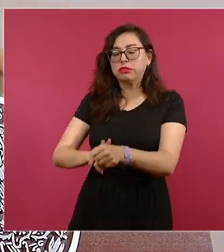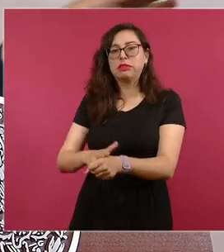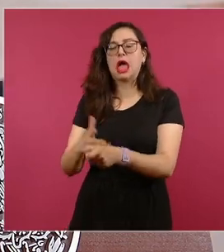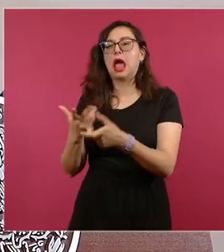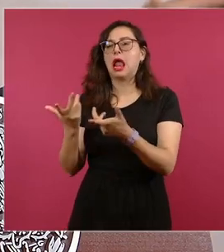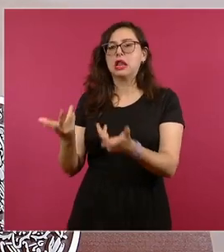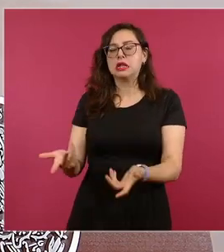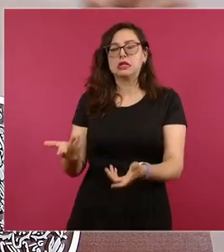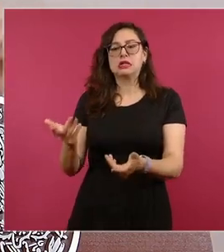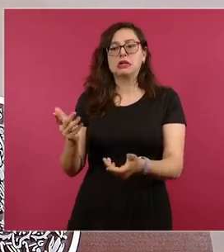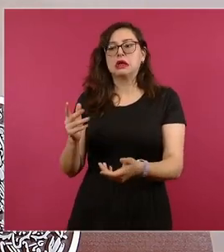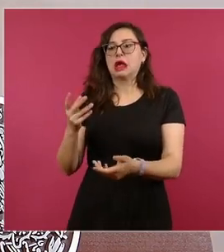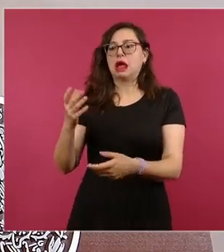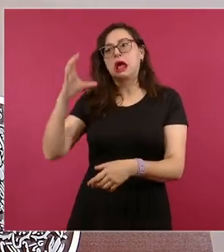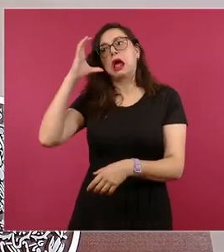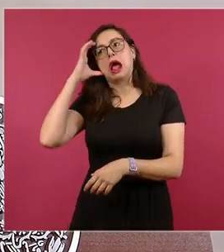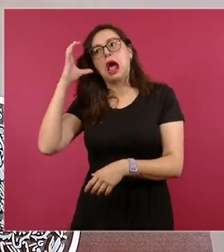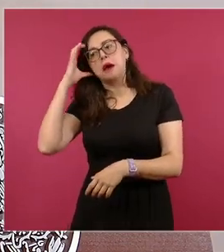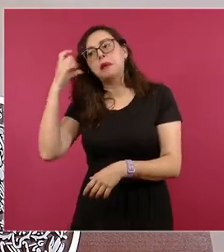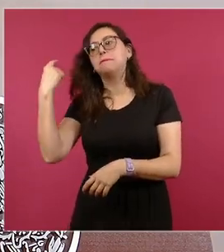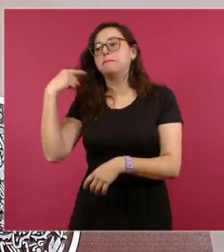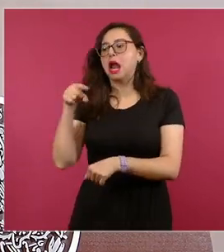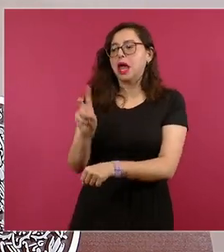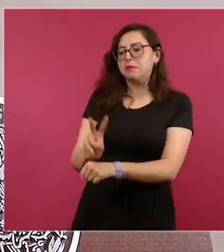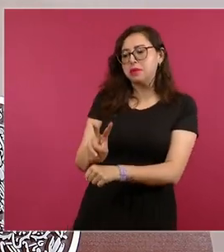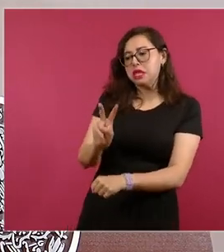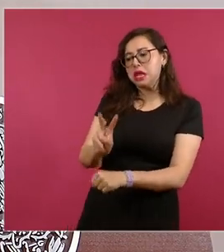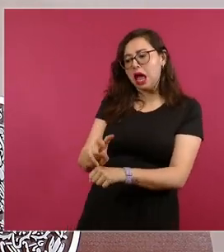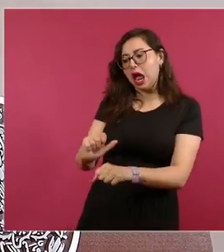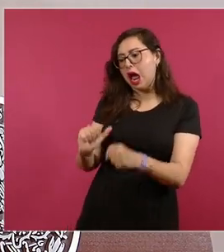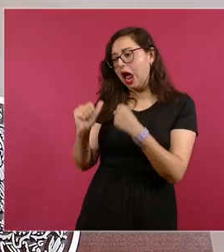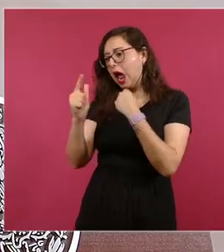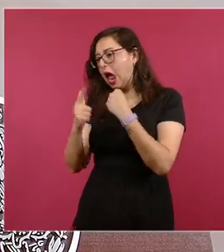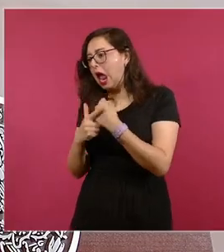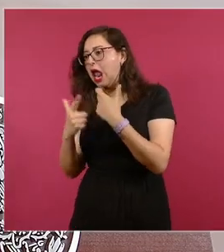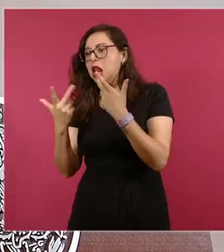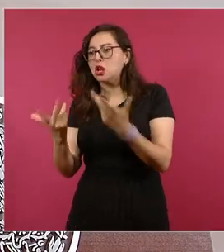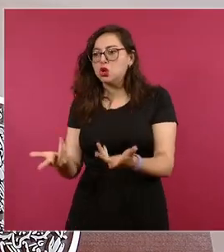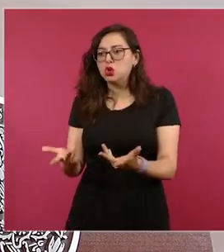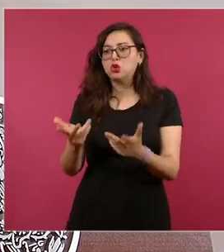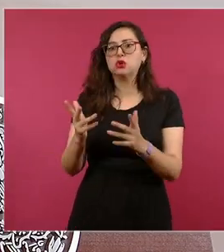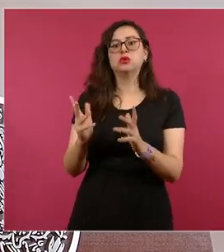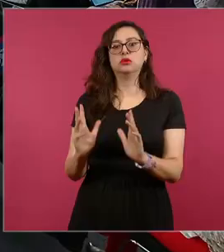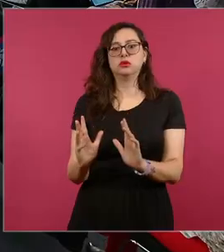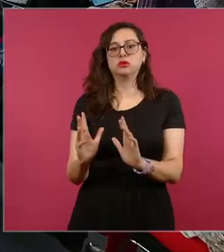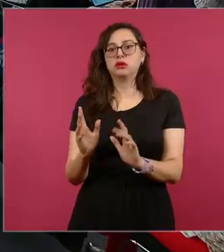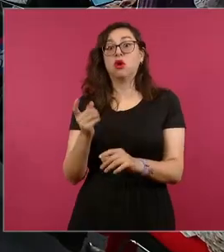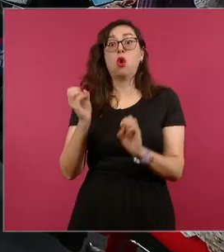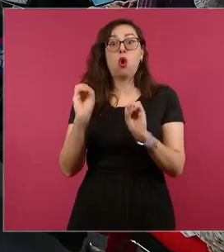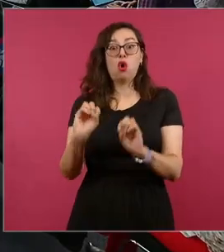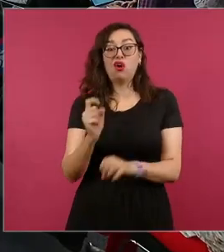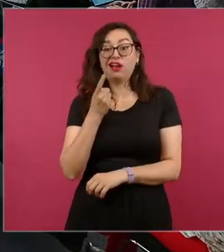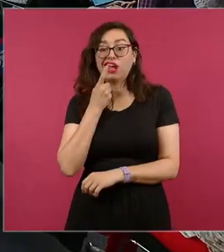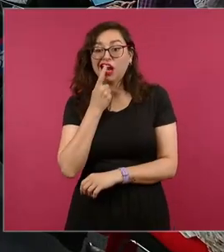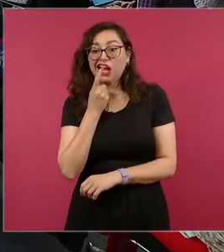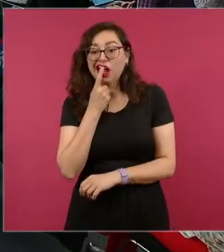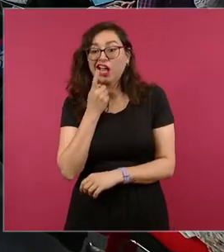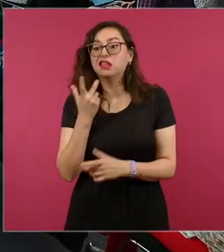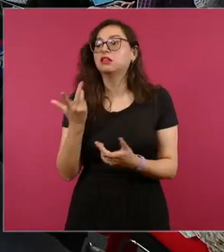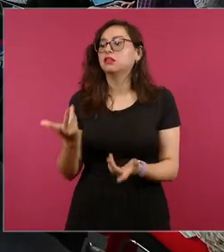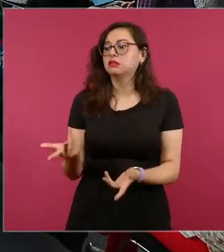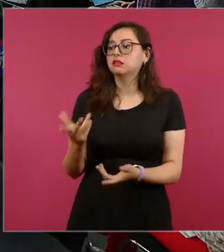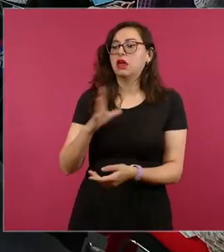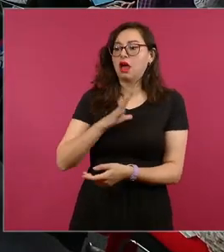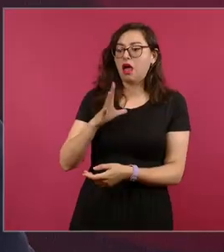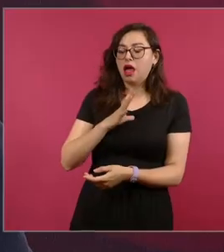hospital, pero tiene una cama de observación, dos consultorios, un consultorio dental, es que se